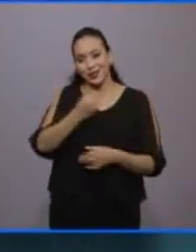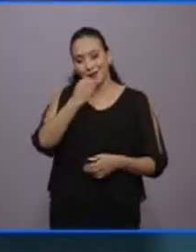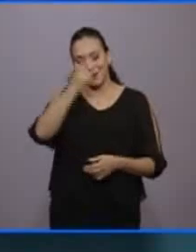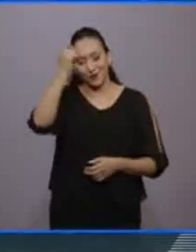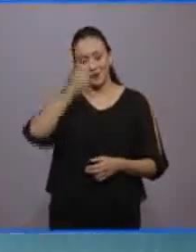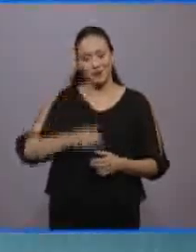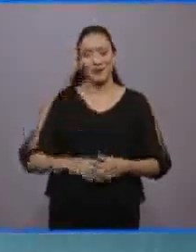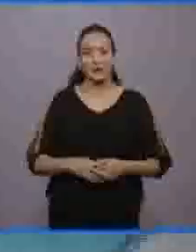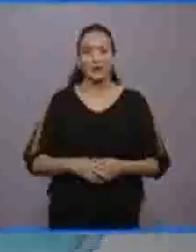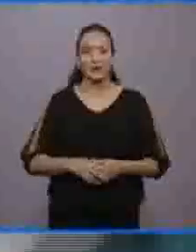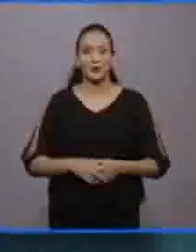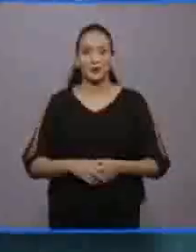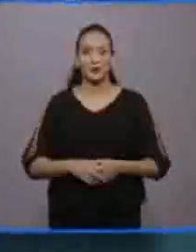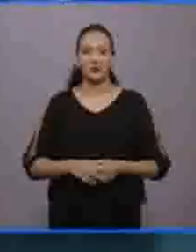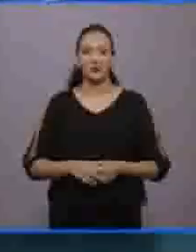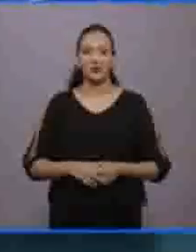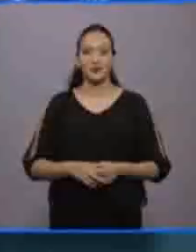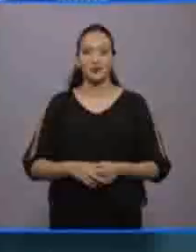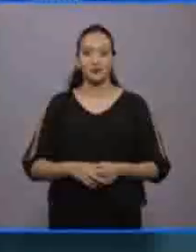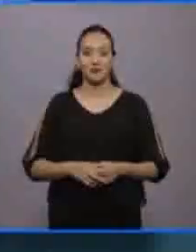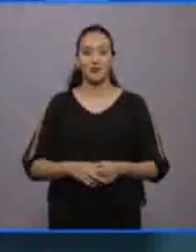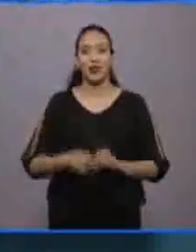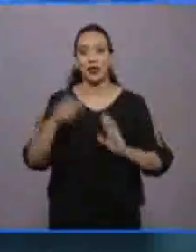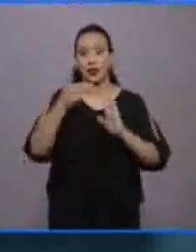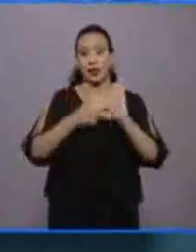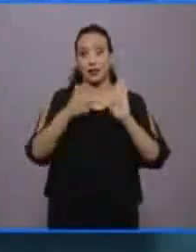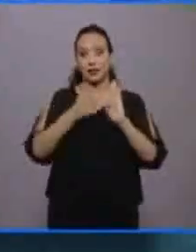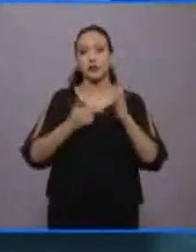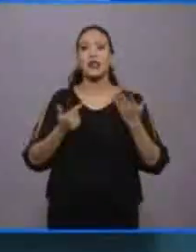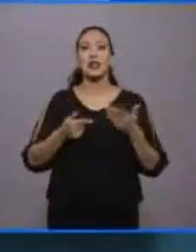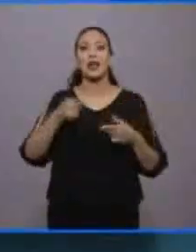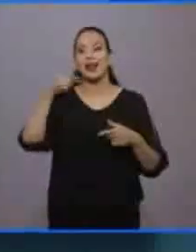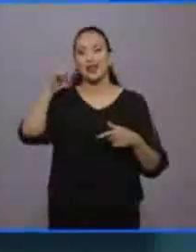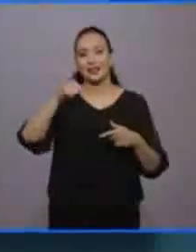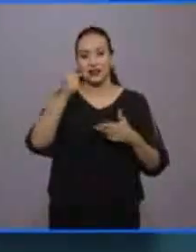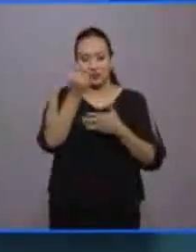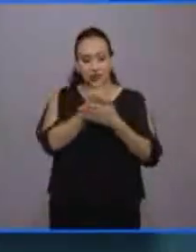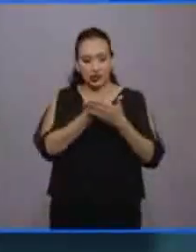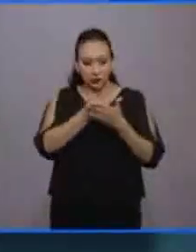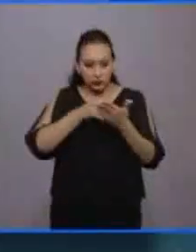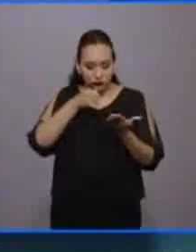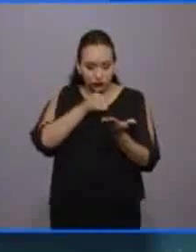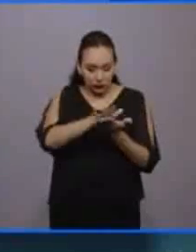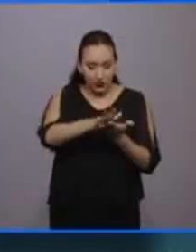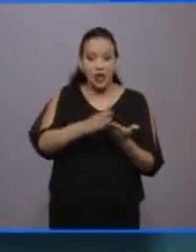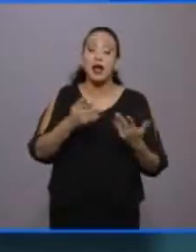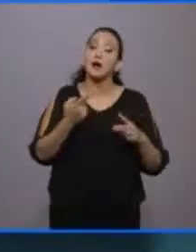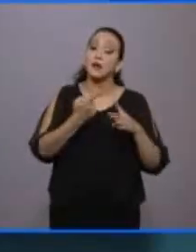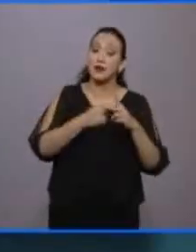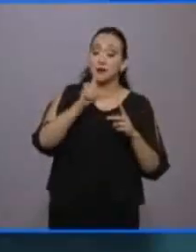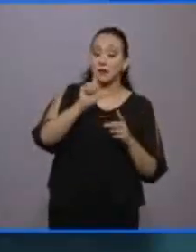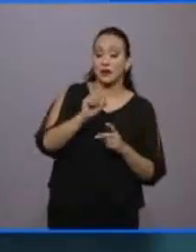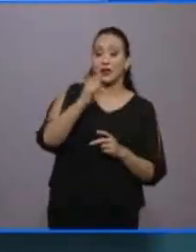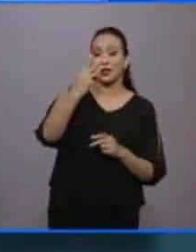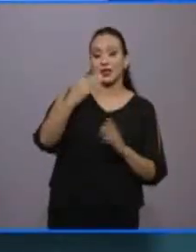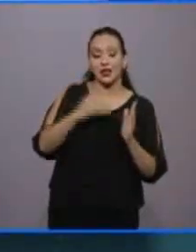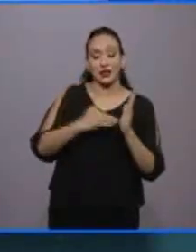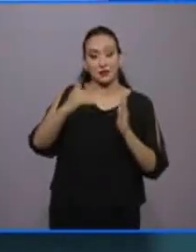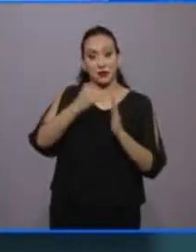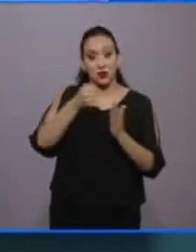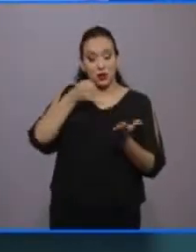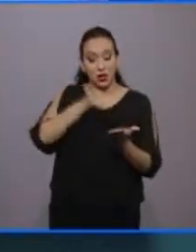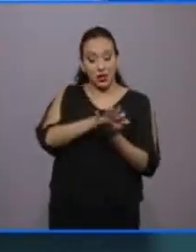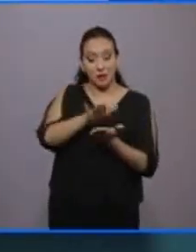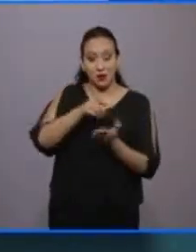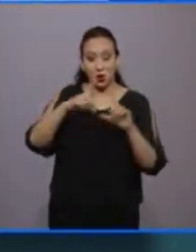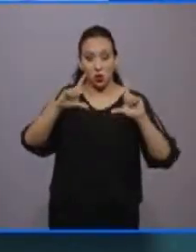Alimentarias. En los talleres gráficos de México inició la impresión de las más de 23 millones de boletas electorales que